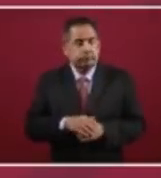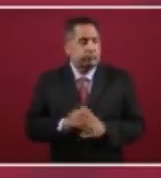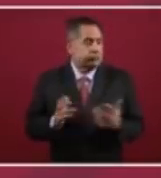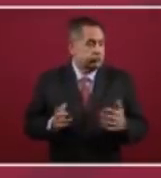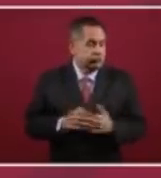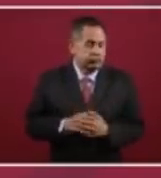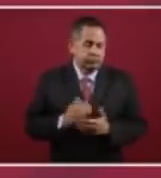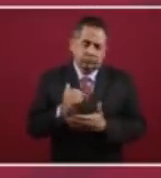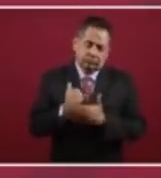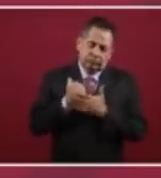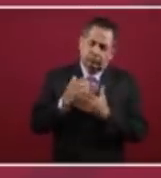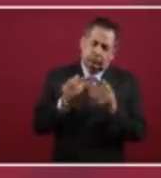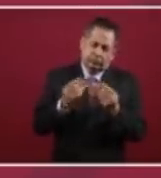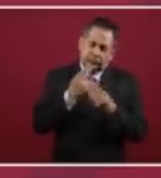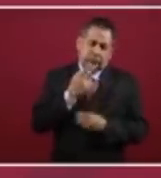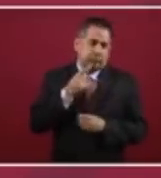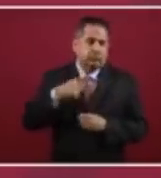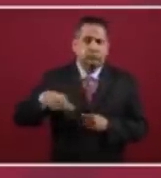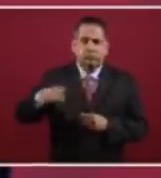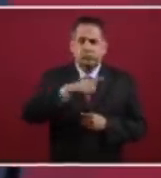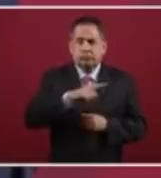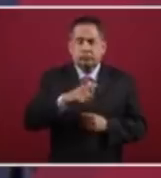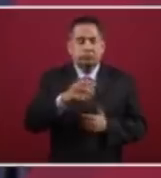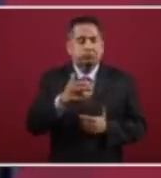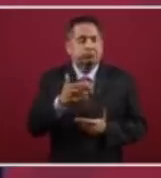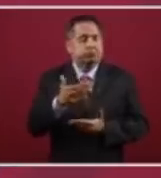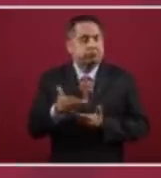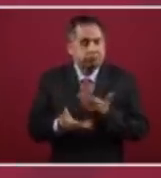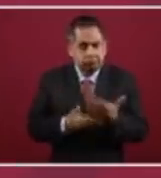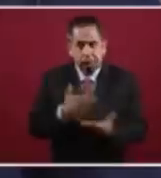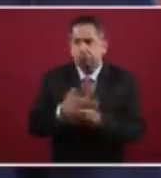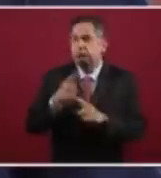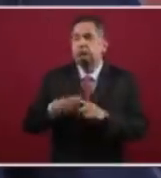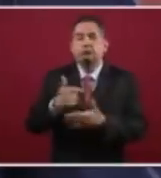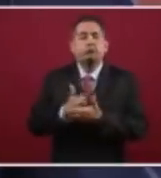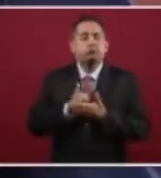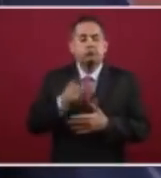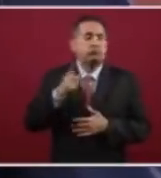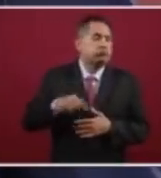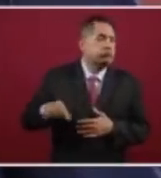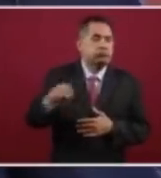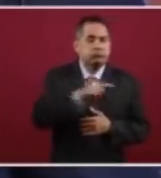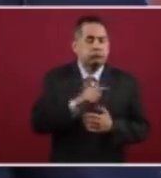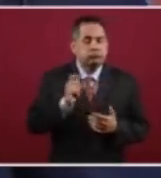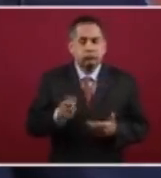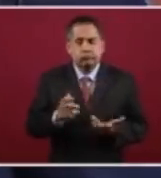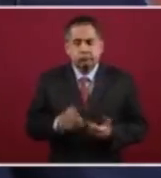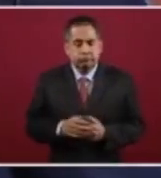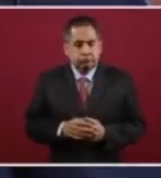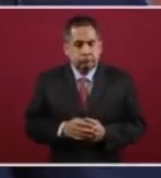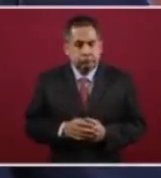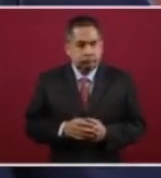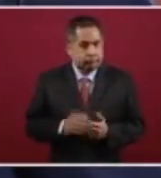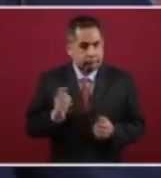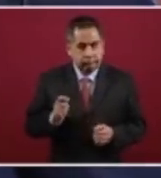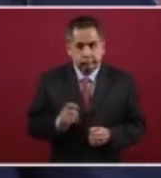de mucha utilidad, es un servicio de